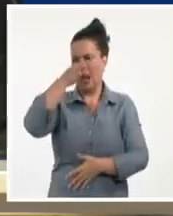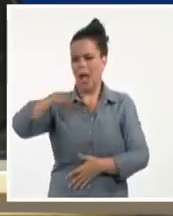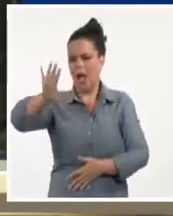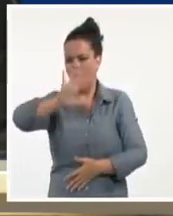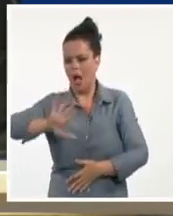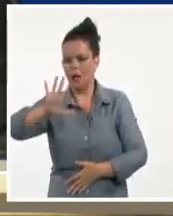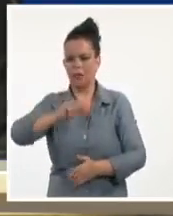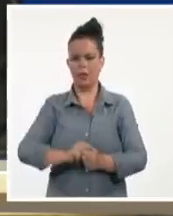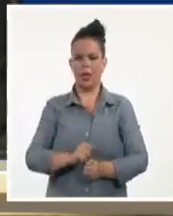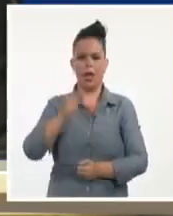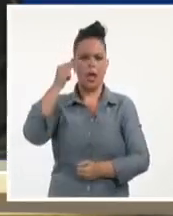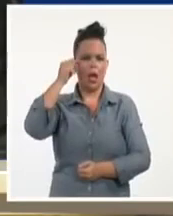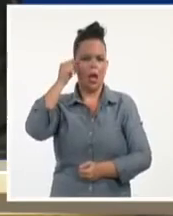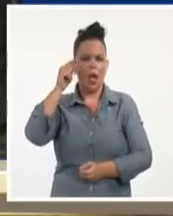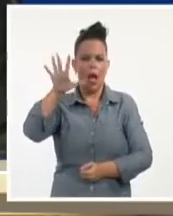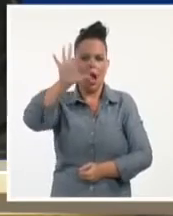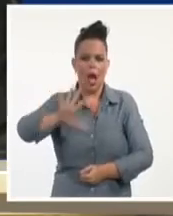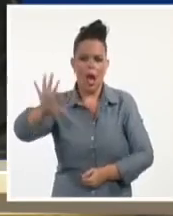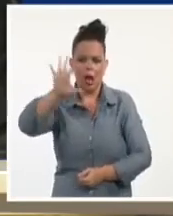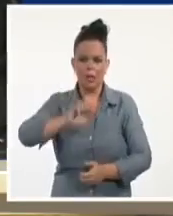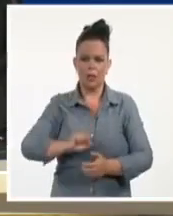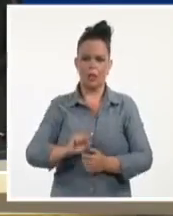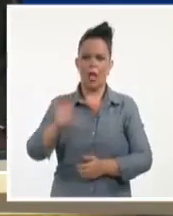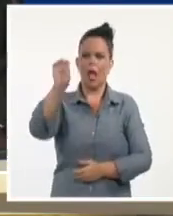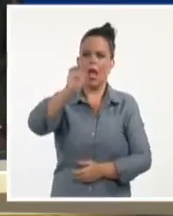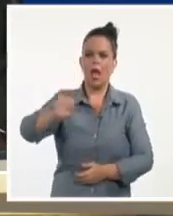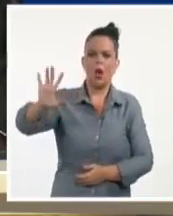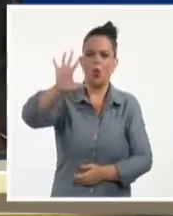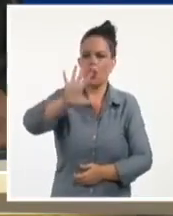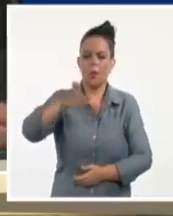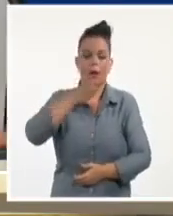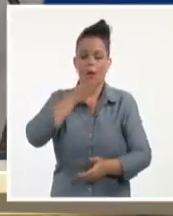y el propio